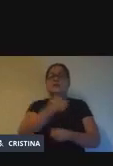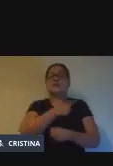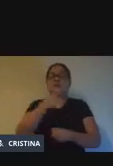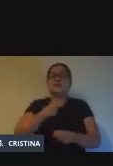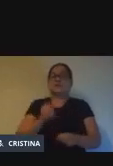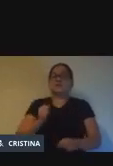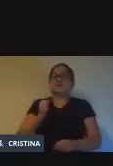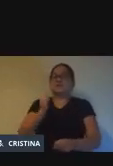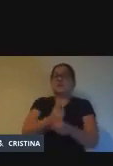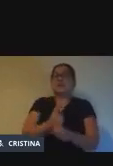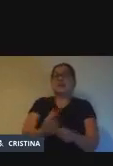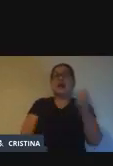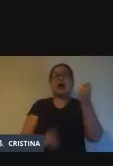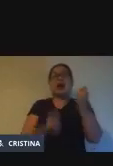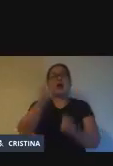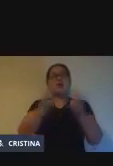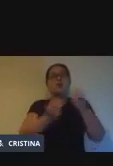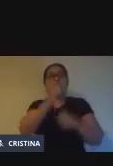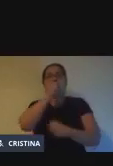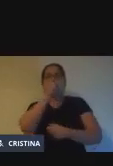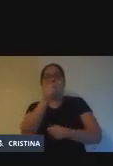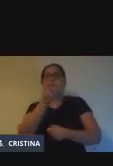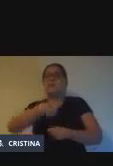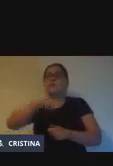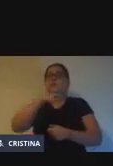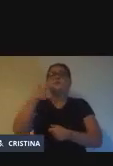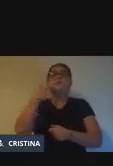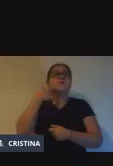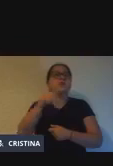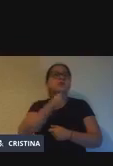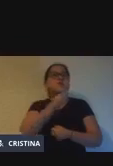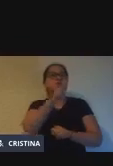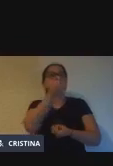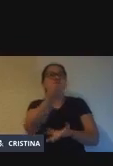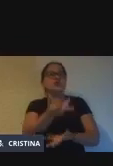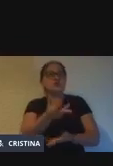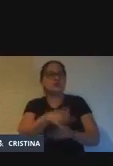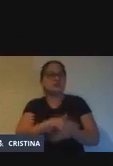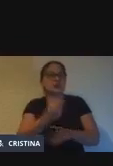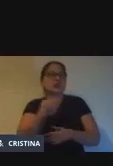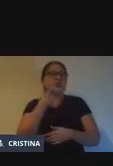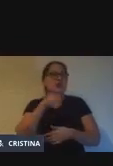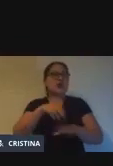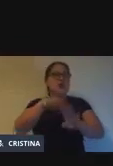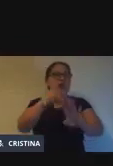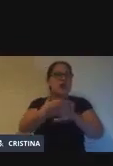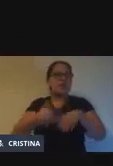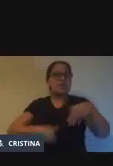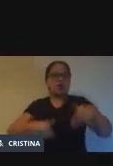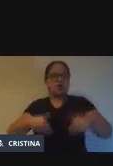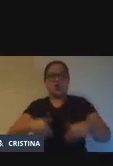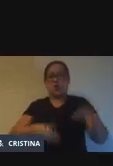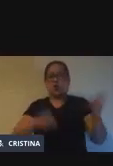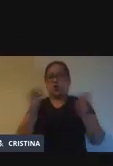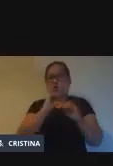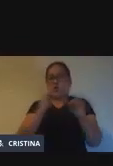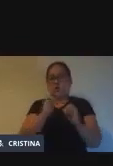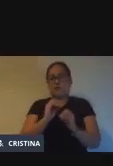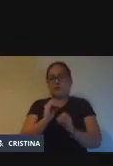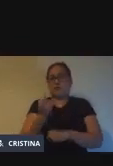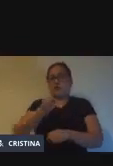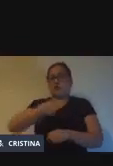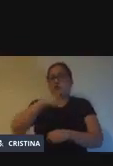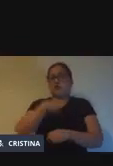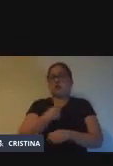ciertas palabras que no queremos decir para no lastimar. Y entonces, esto nos lo guardamos.